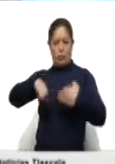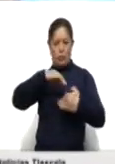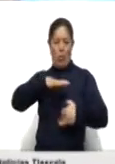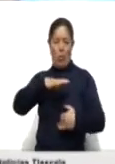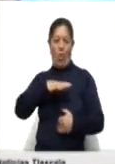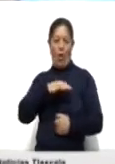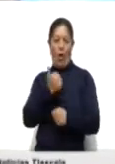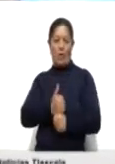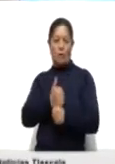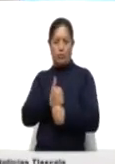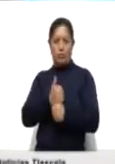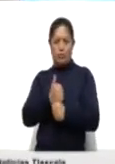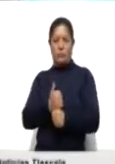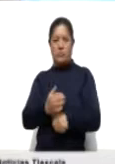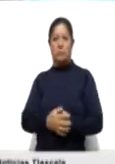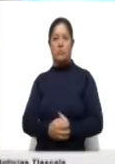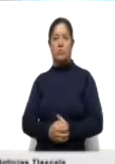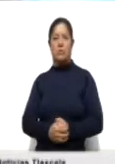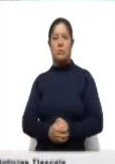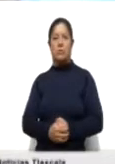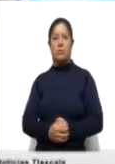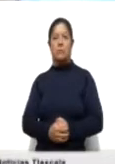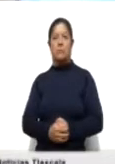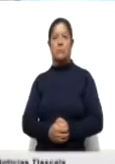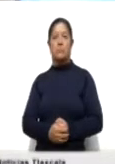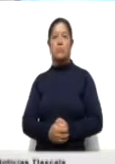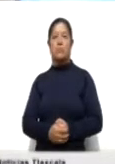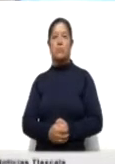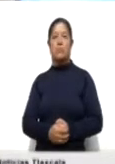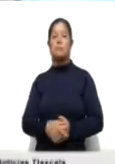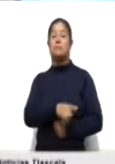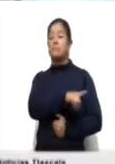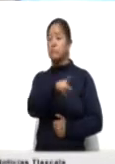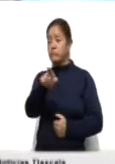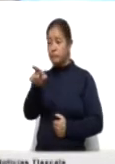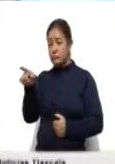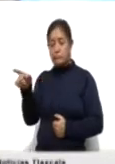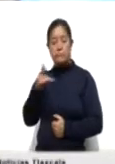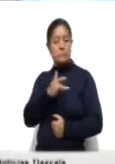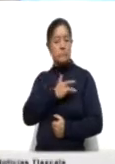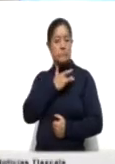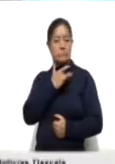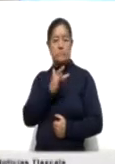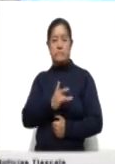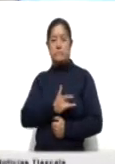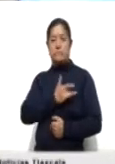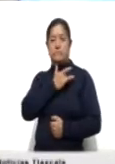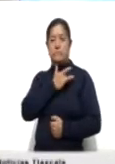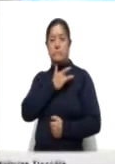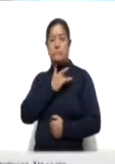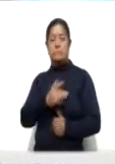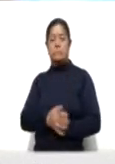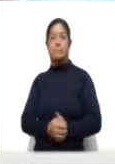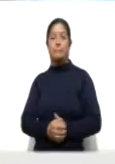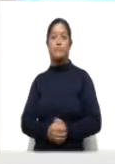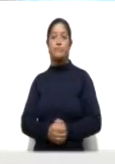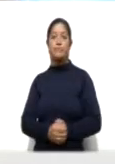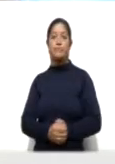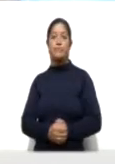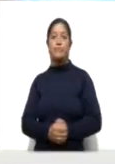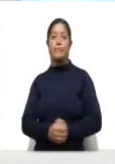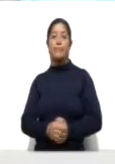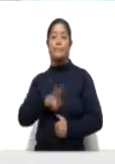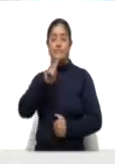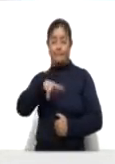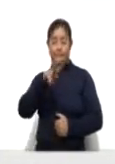las familias, creo yo. Ellos se sienten pues con el ánimo y con abiertos